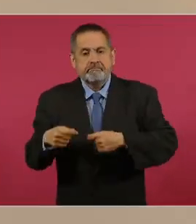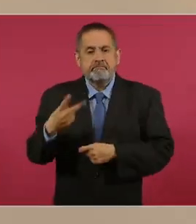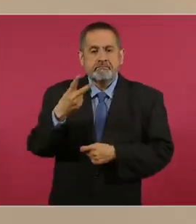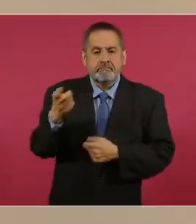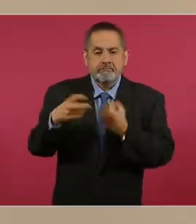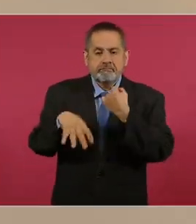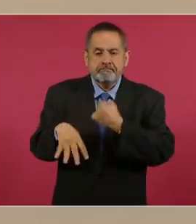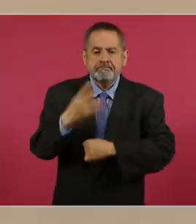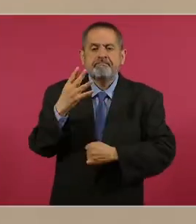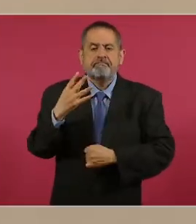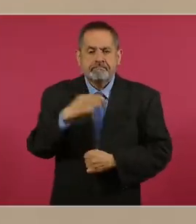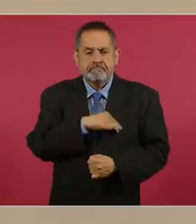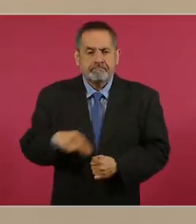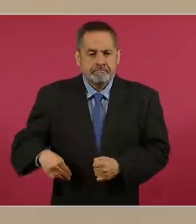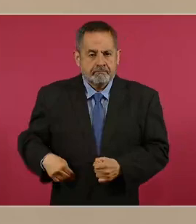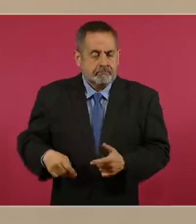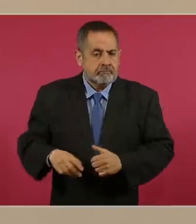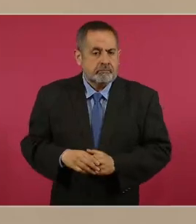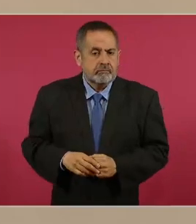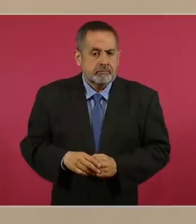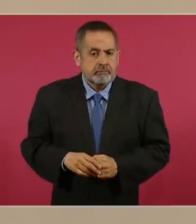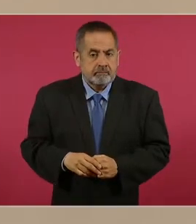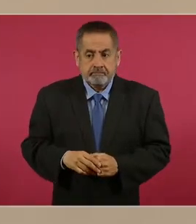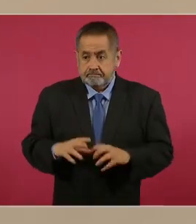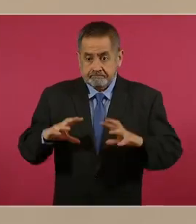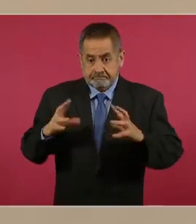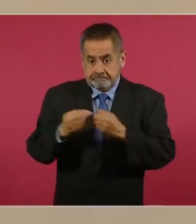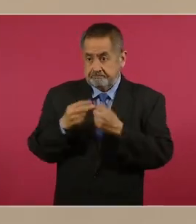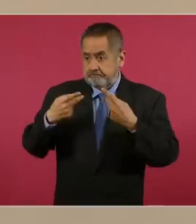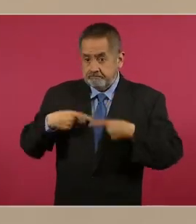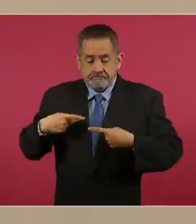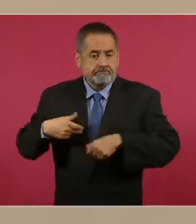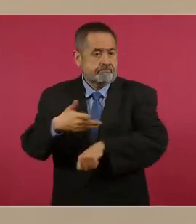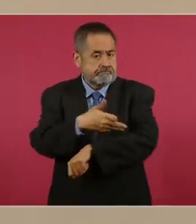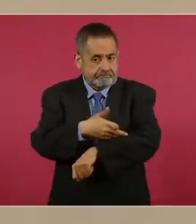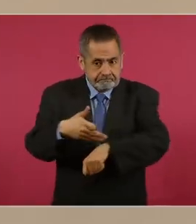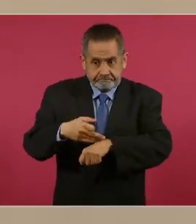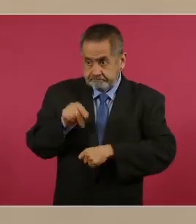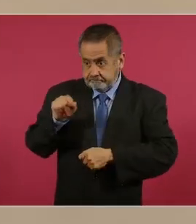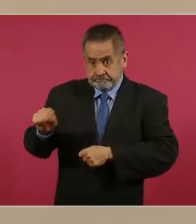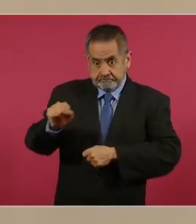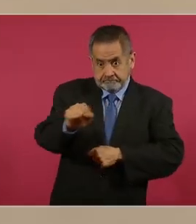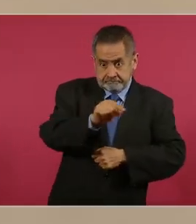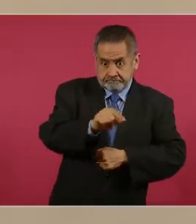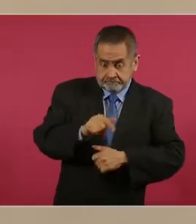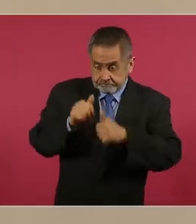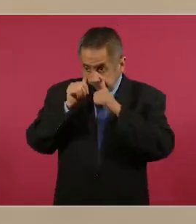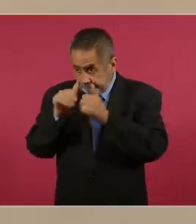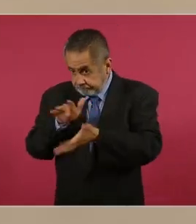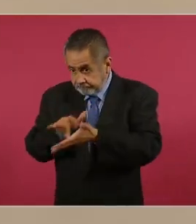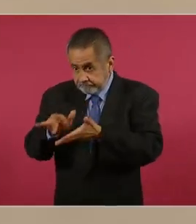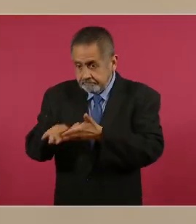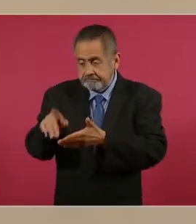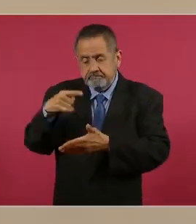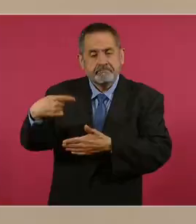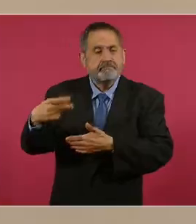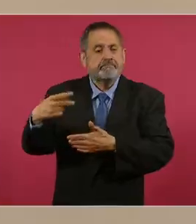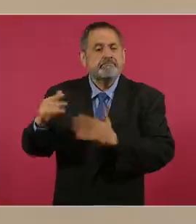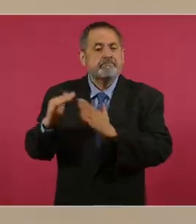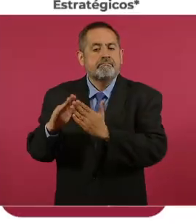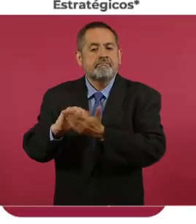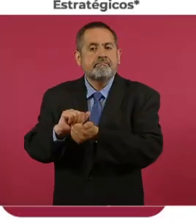214 municipios. Todas las personas, las familias que van a ser atendidas por una mejor vivienda ya